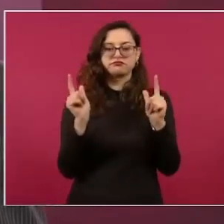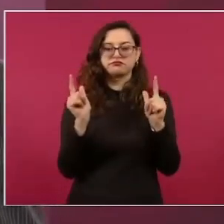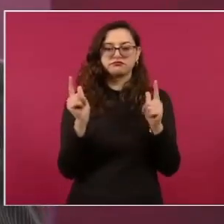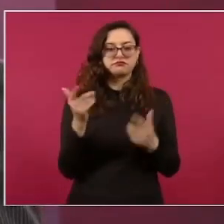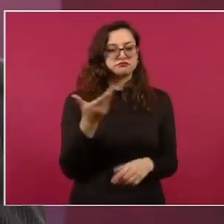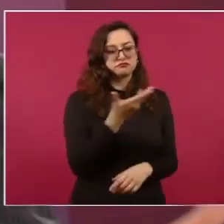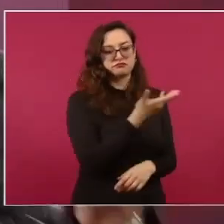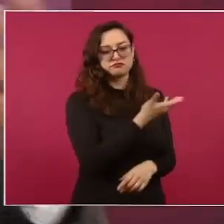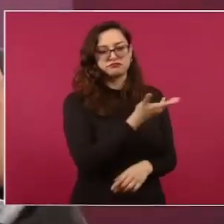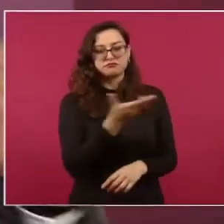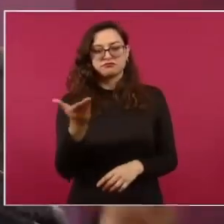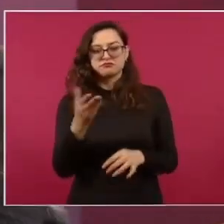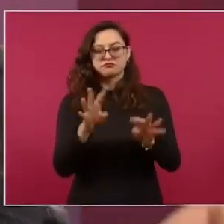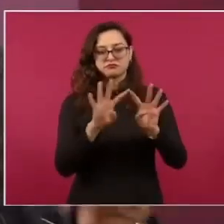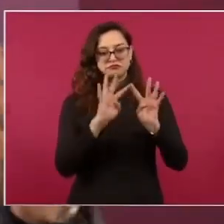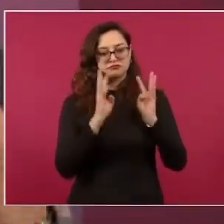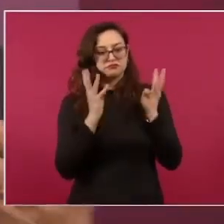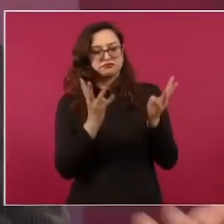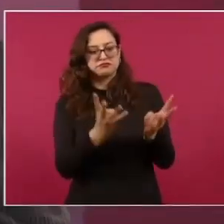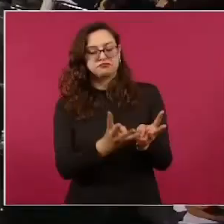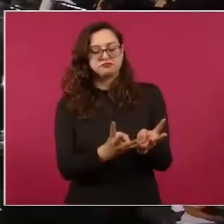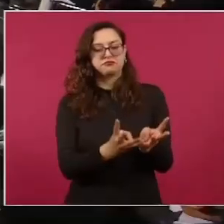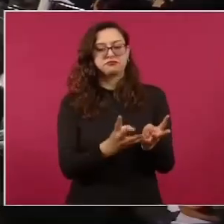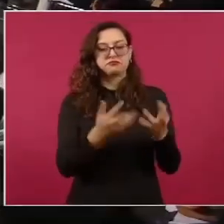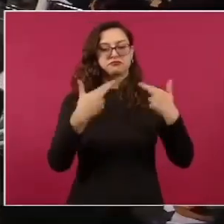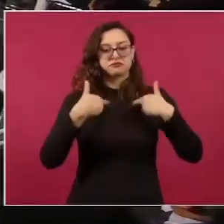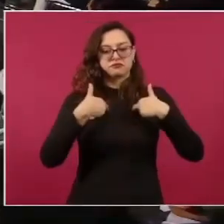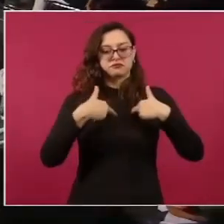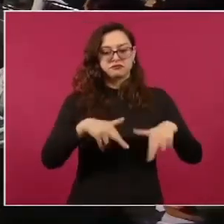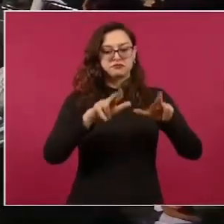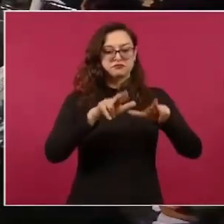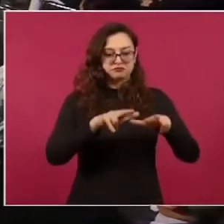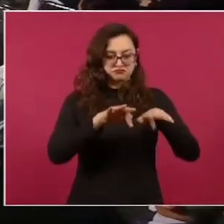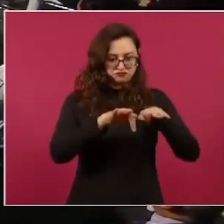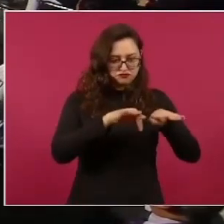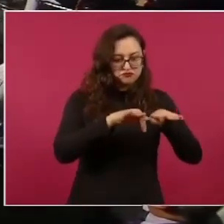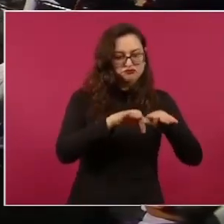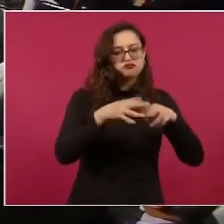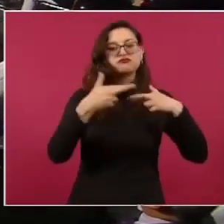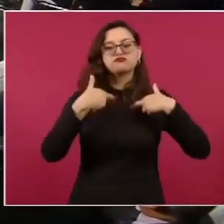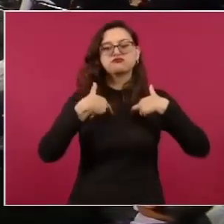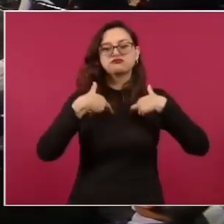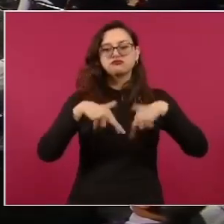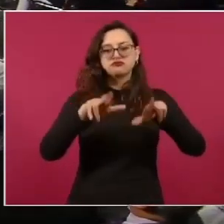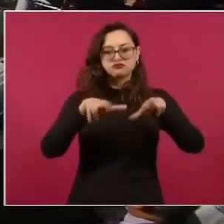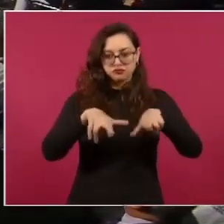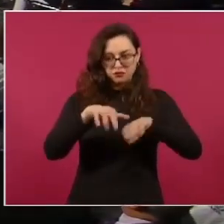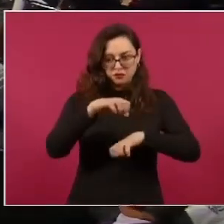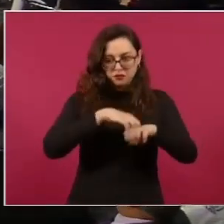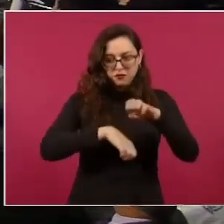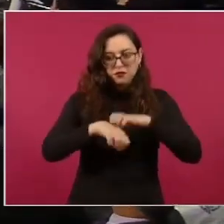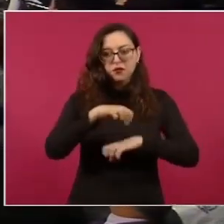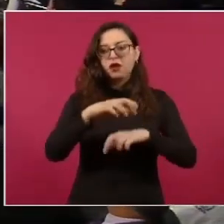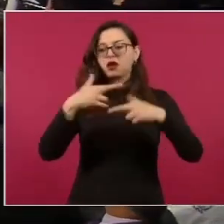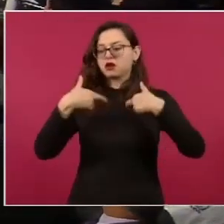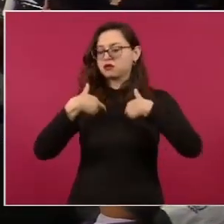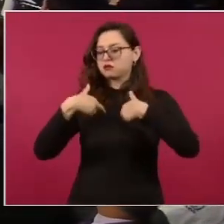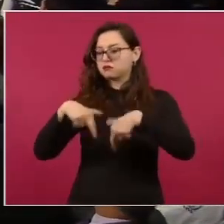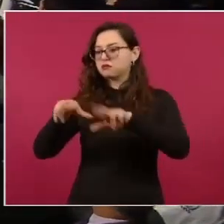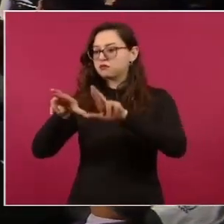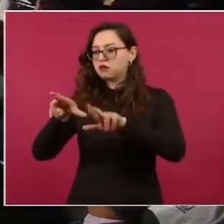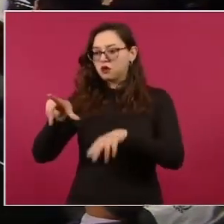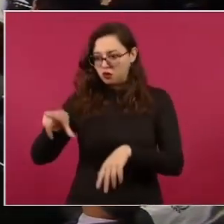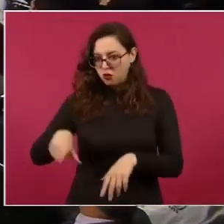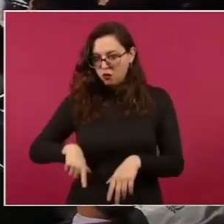de este consejo, quienes representan a los obreros, a los empresarios, y desde luego